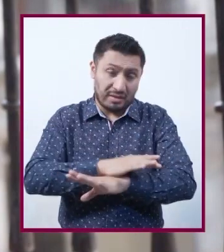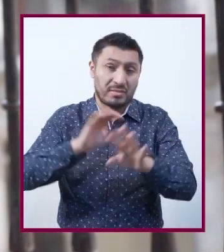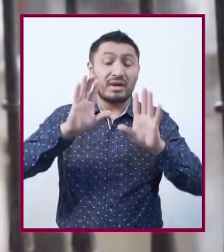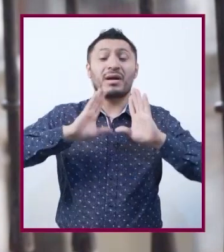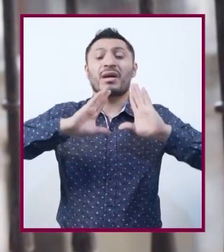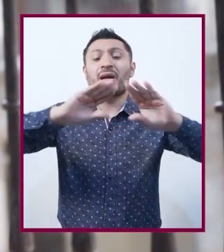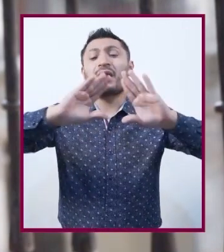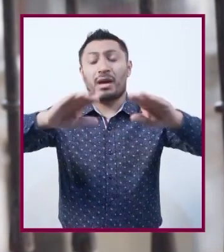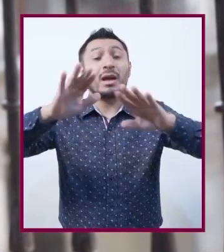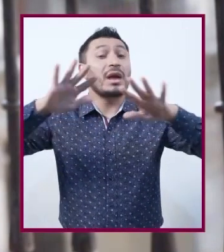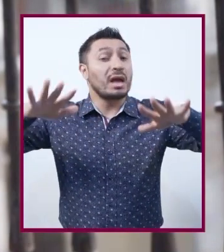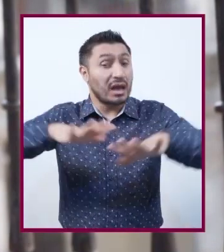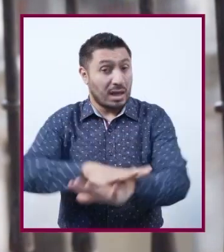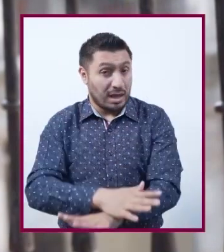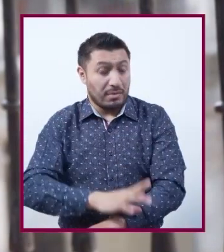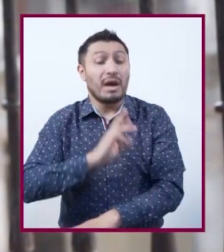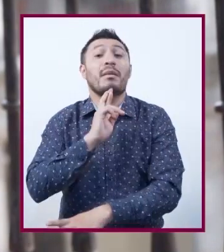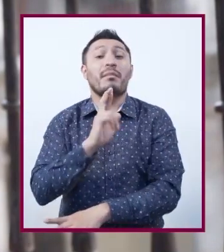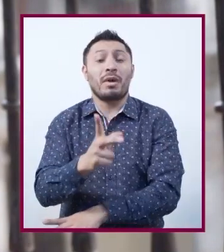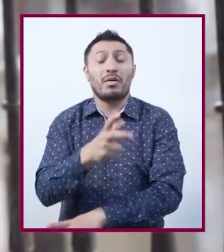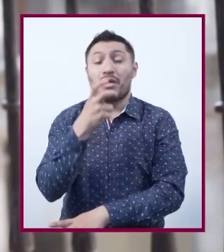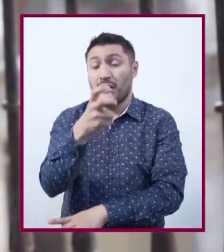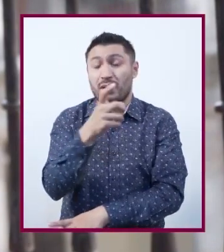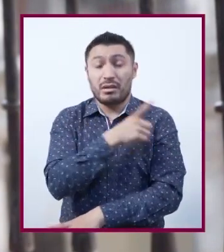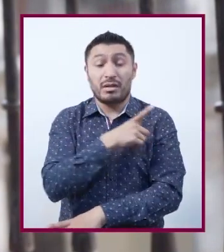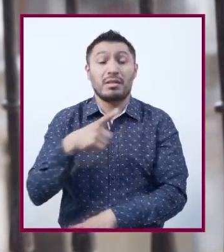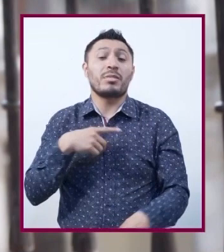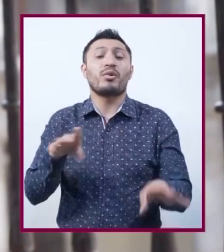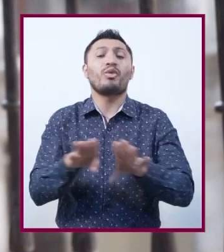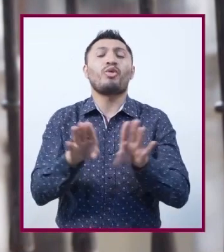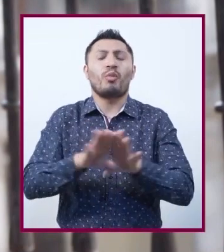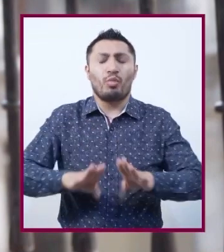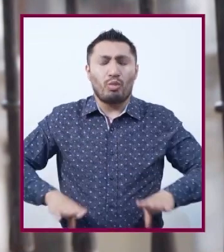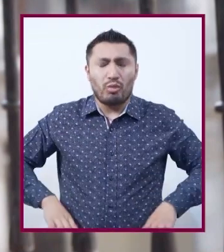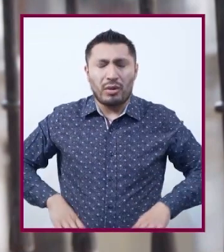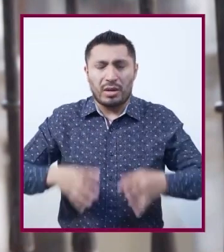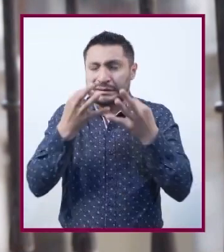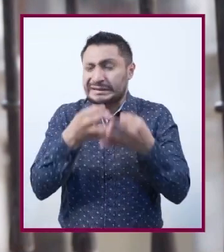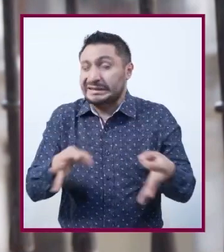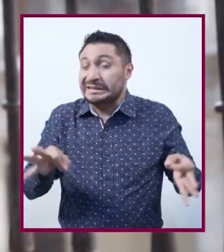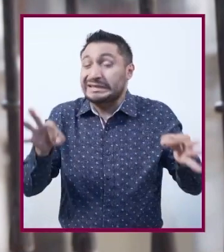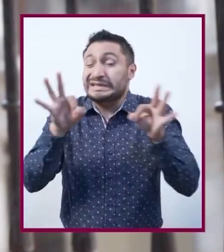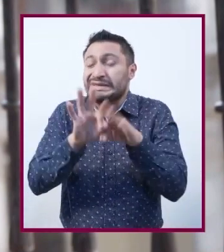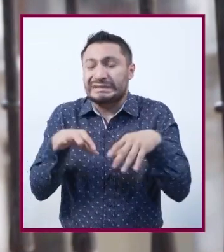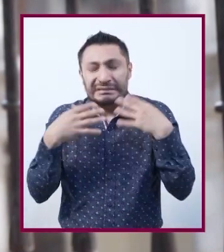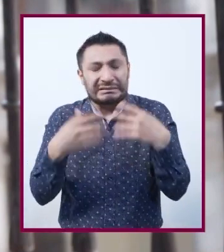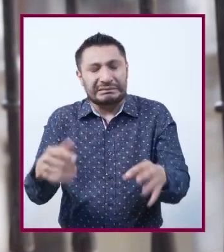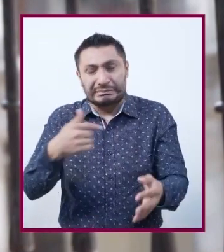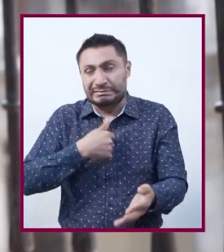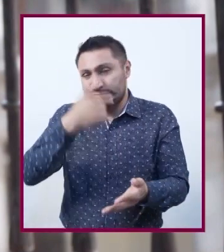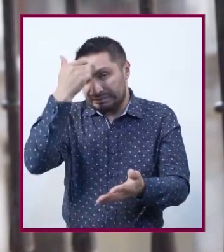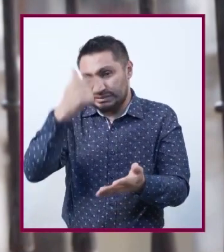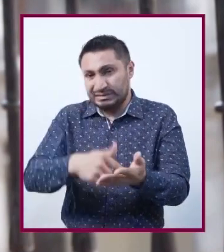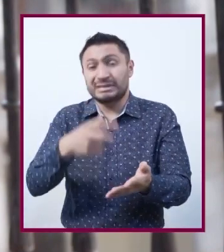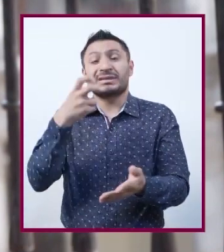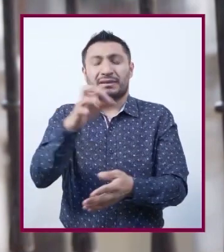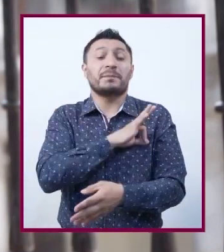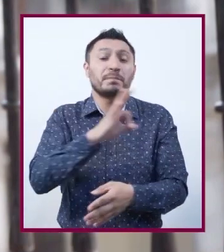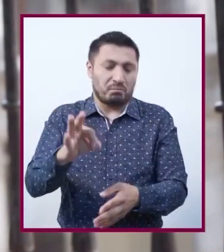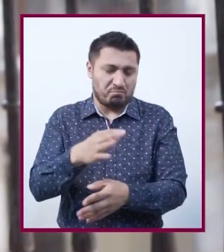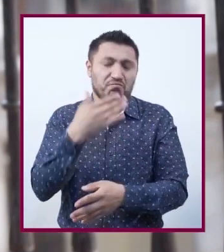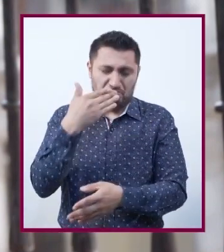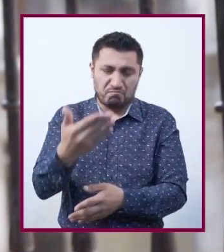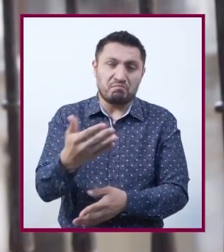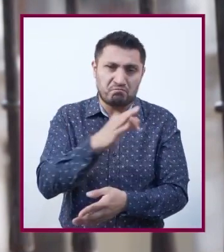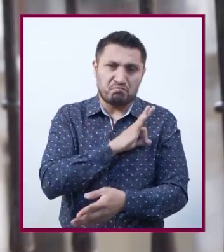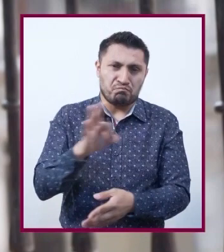enseñanza, y esto lo tenemos como un aspecto fundamental. Y creo que